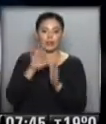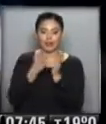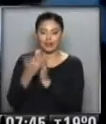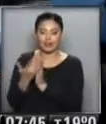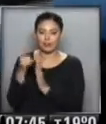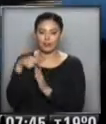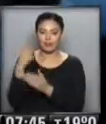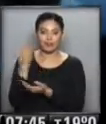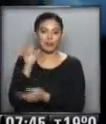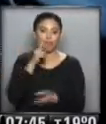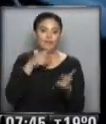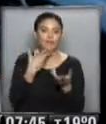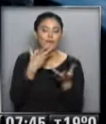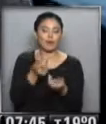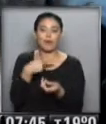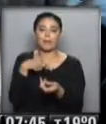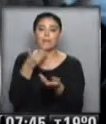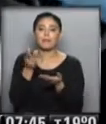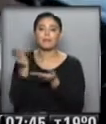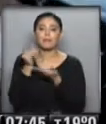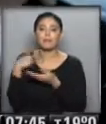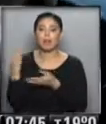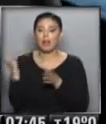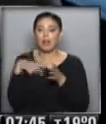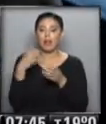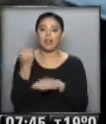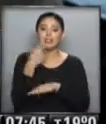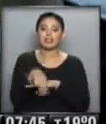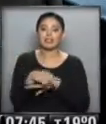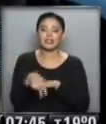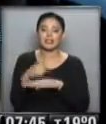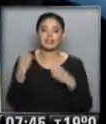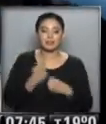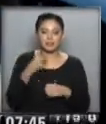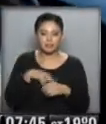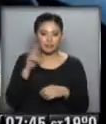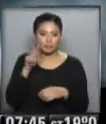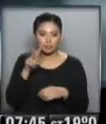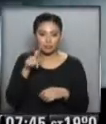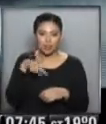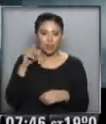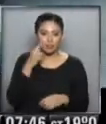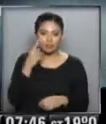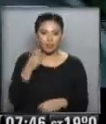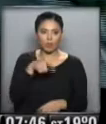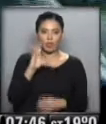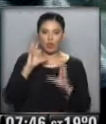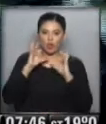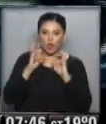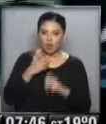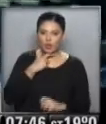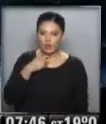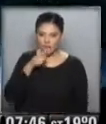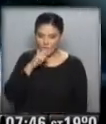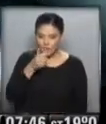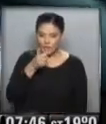entregar un premio. Va a ser difícil llegar, porque una vez que se sube al taxi entra en el mundo de Jorge Marrale, en el mundo de su odio y de su sed de venganza. El